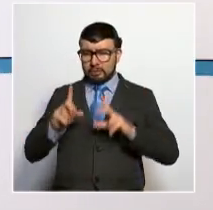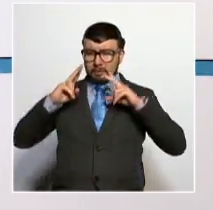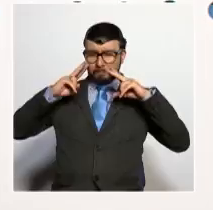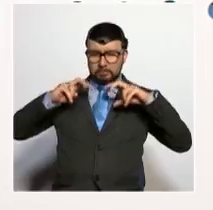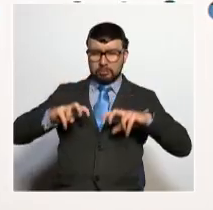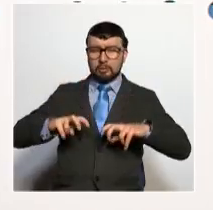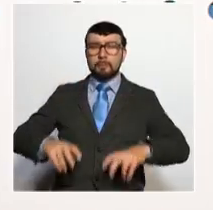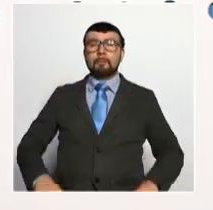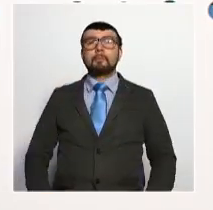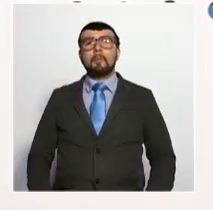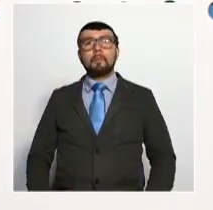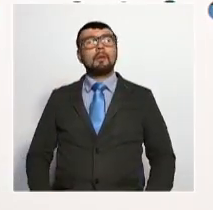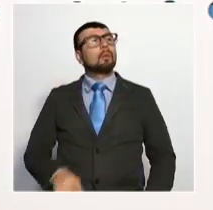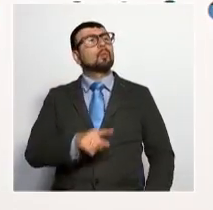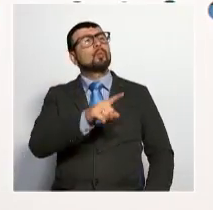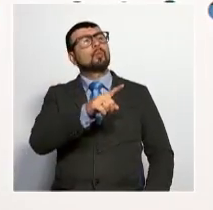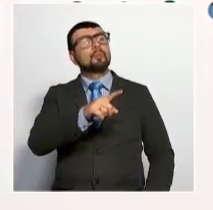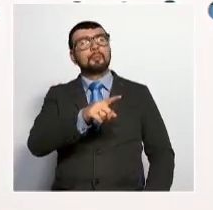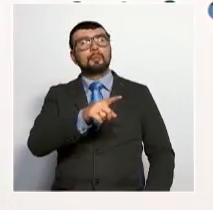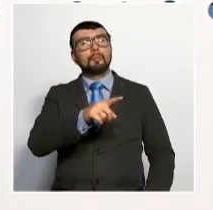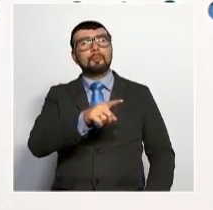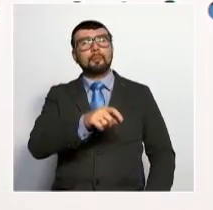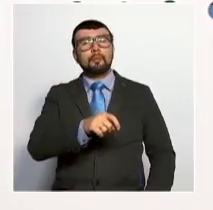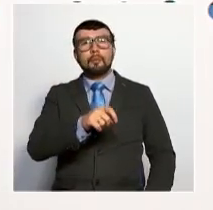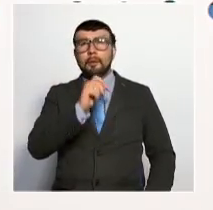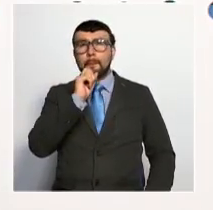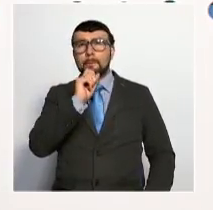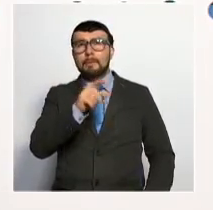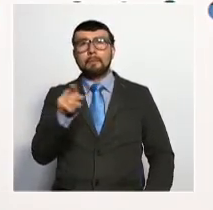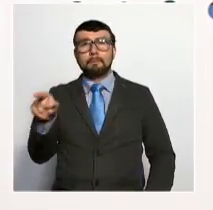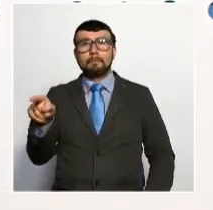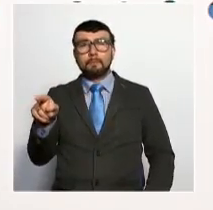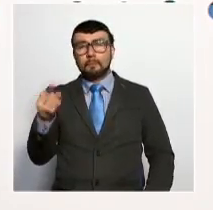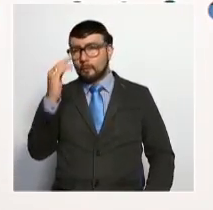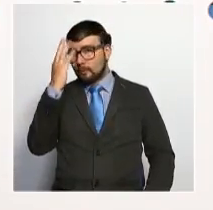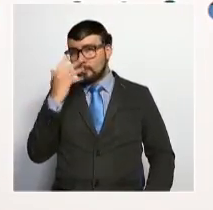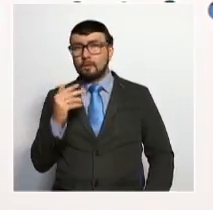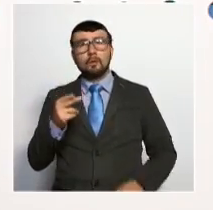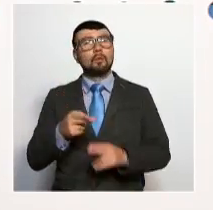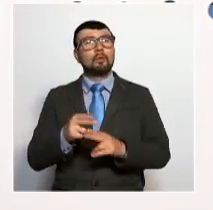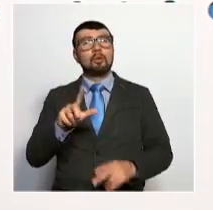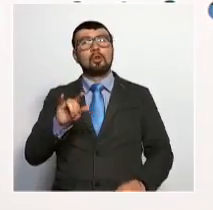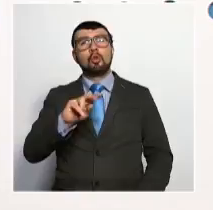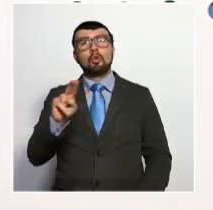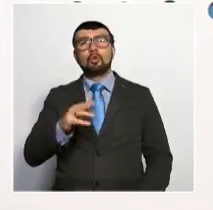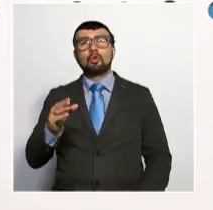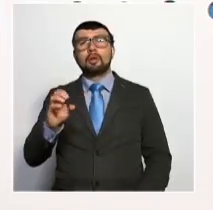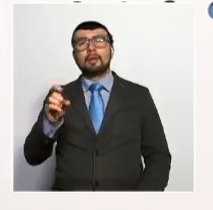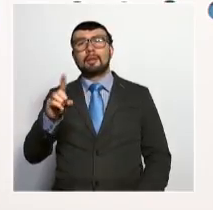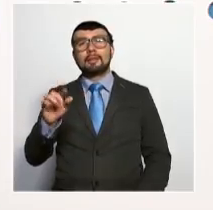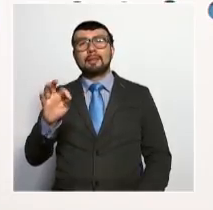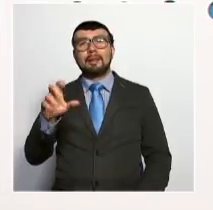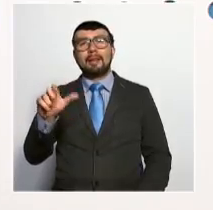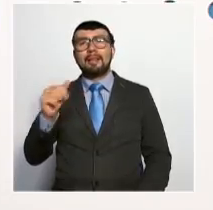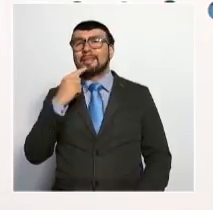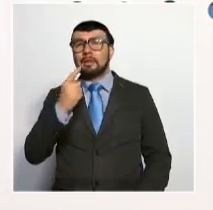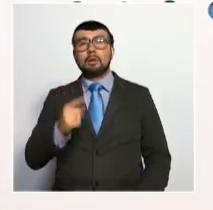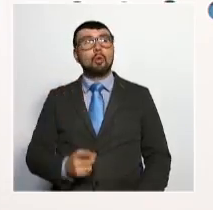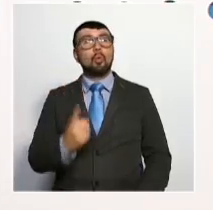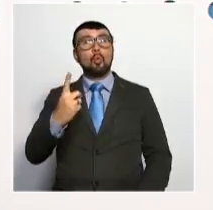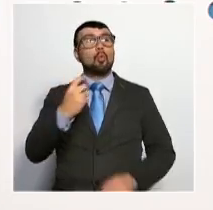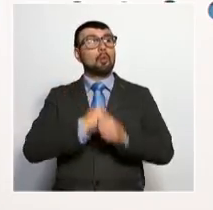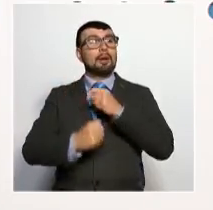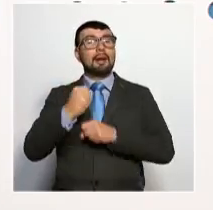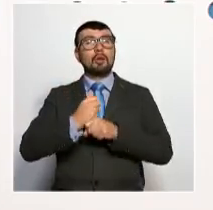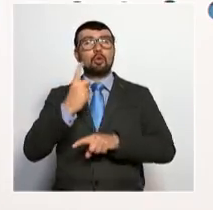Doctor Germán. Bueno, tenemos preguntas de los televidentes. Doña Luz Estela pregunta: buenas noches, doctor. Hace 1 año y medio me operaron